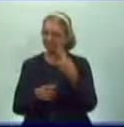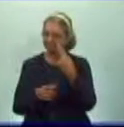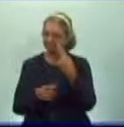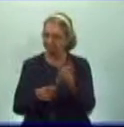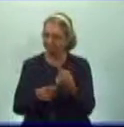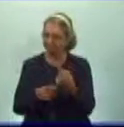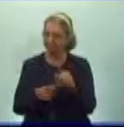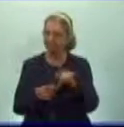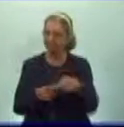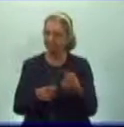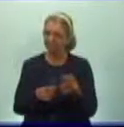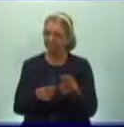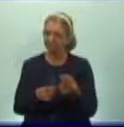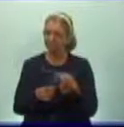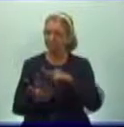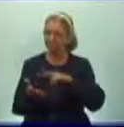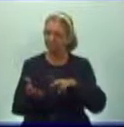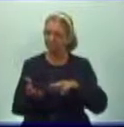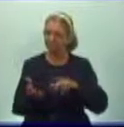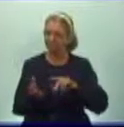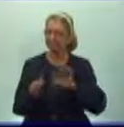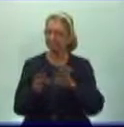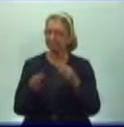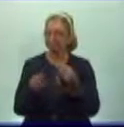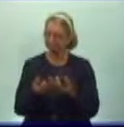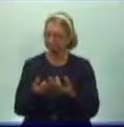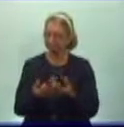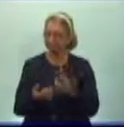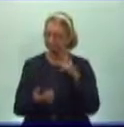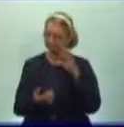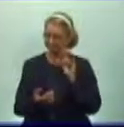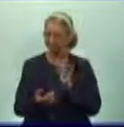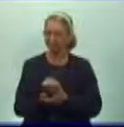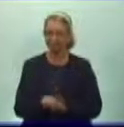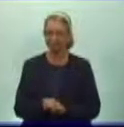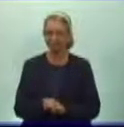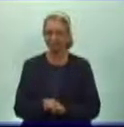y después se lo van a leer a sus familiares.